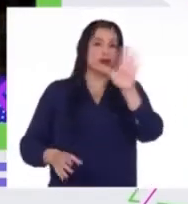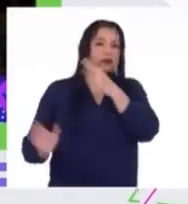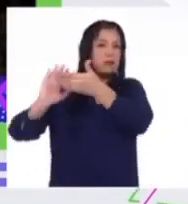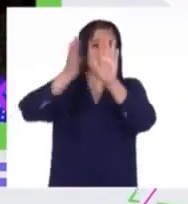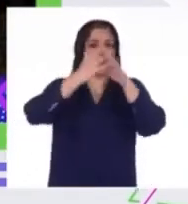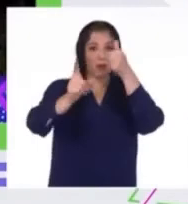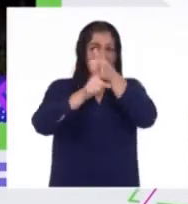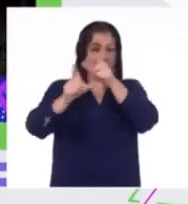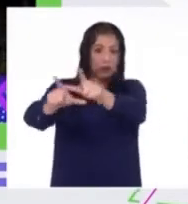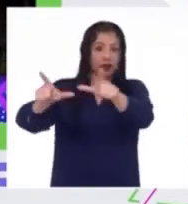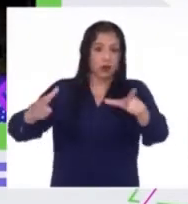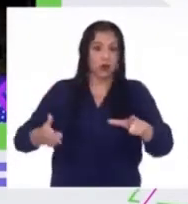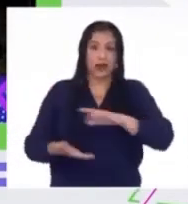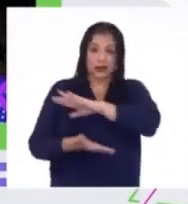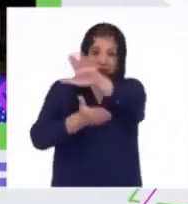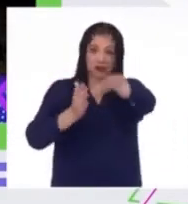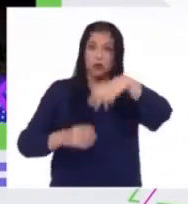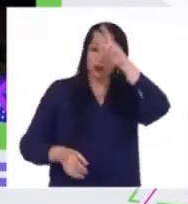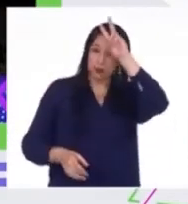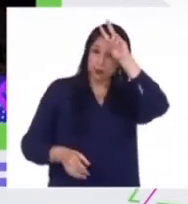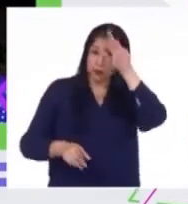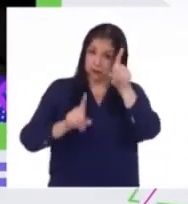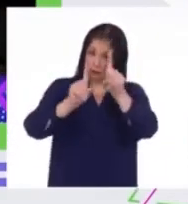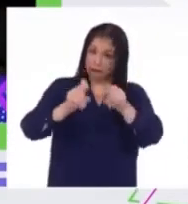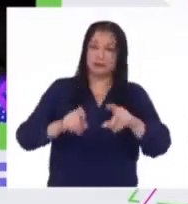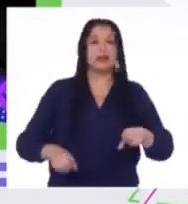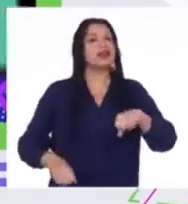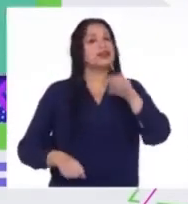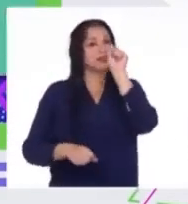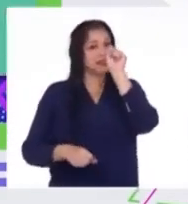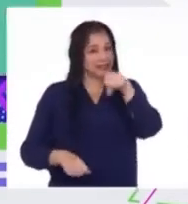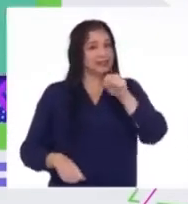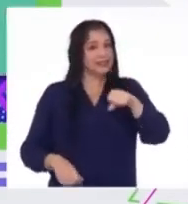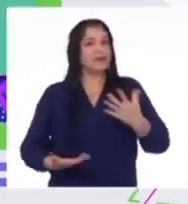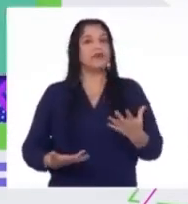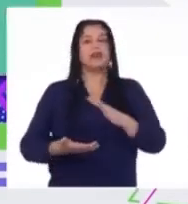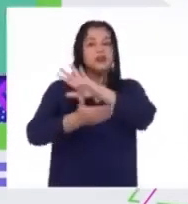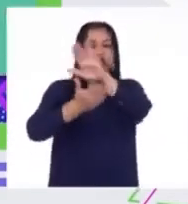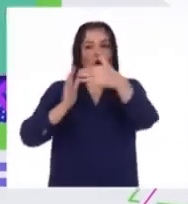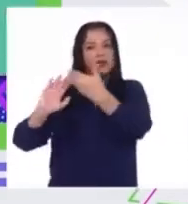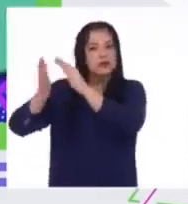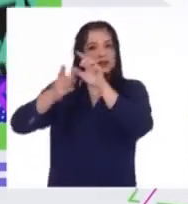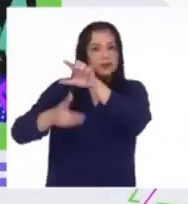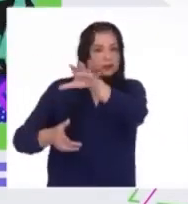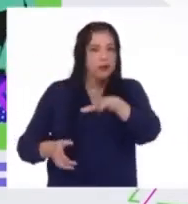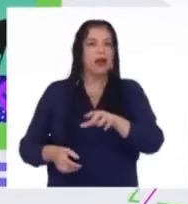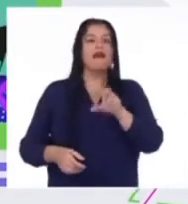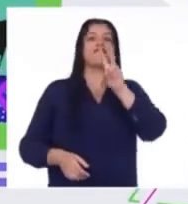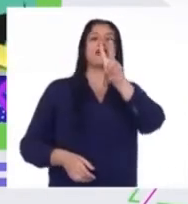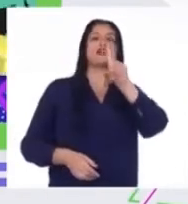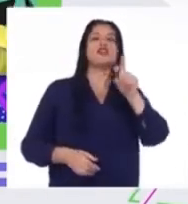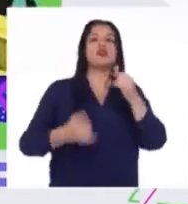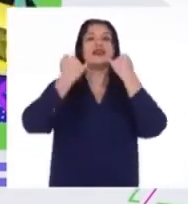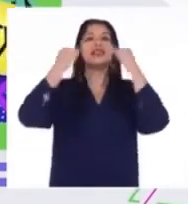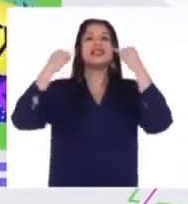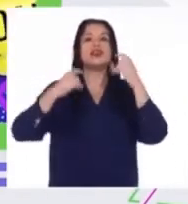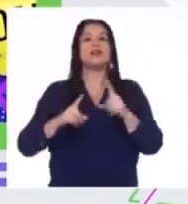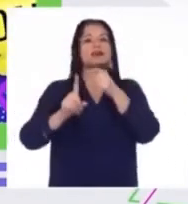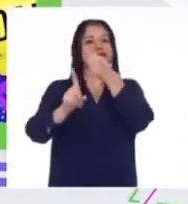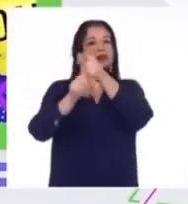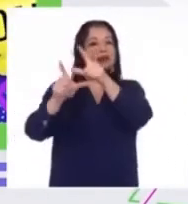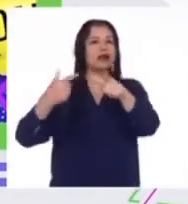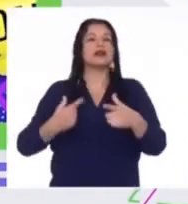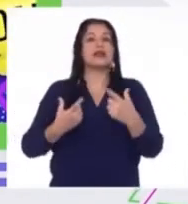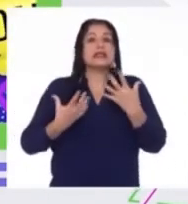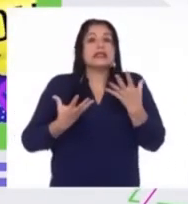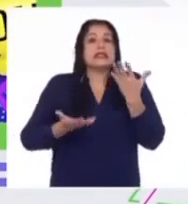pueblos indígenas en todo nuestro país? Sí, y de todas ellas hay 21 lenguas nativas en